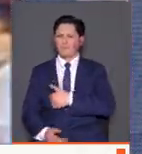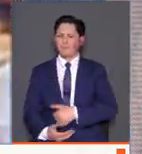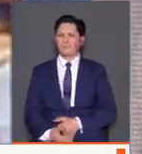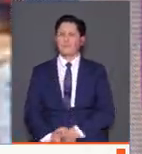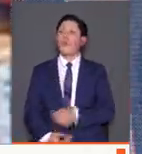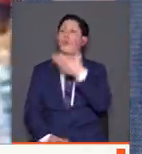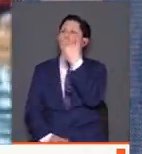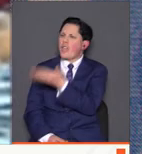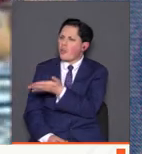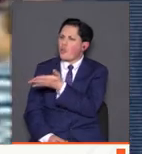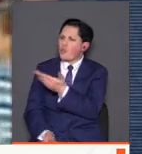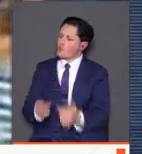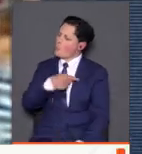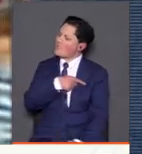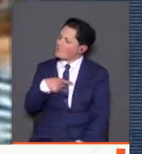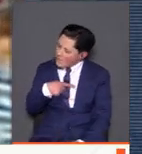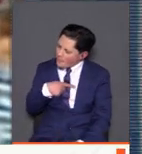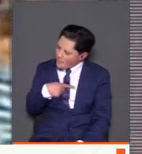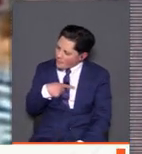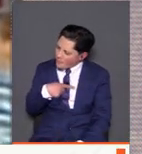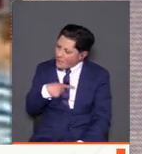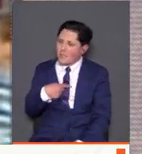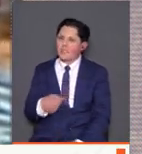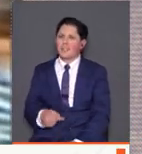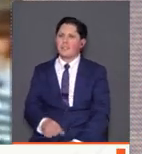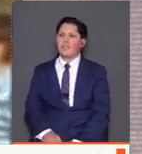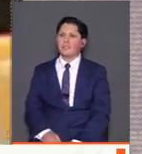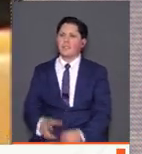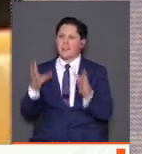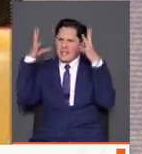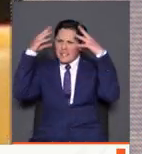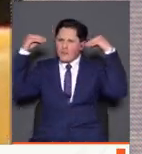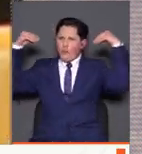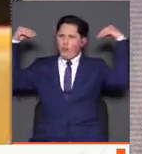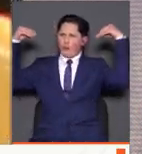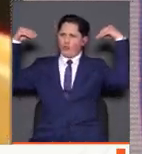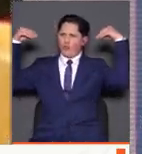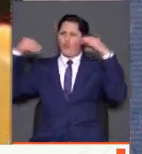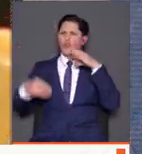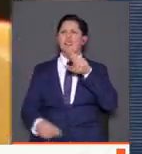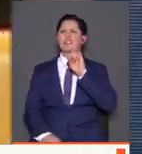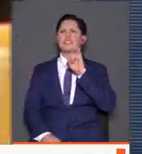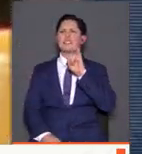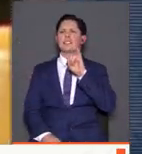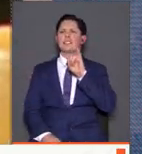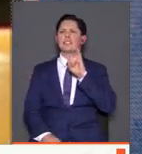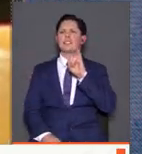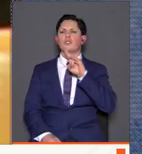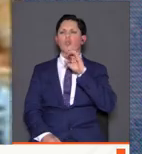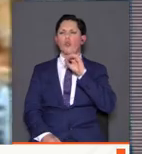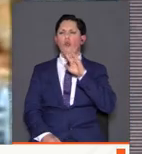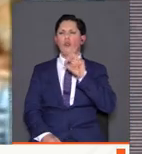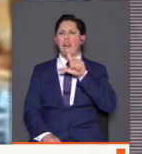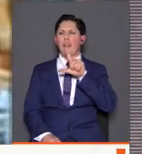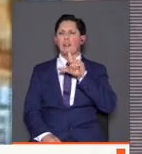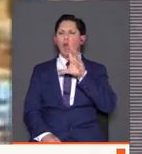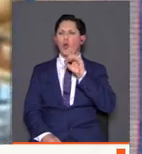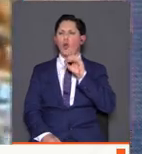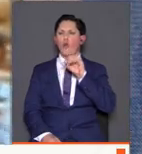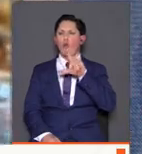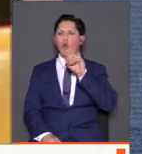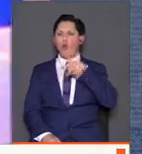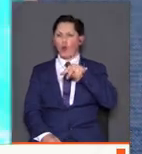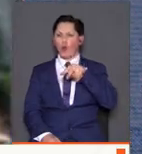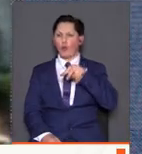¿Usted cómo se llama? Tito Bosculón. Don Francisco se instala como uno más de la familia. ¡Un aplauso para